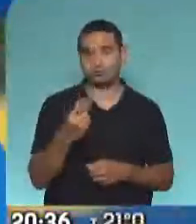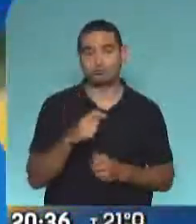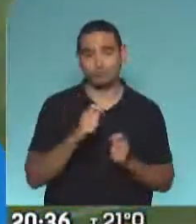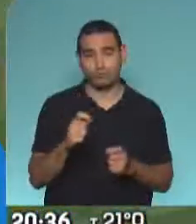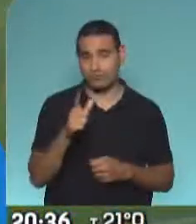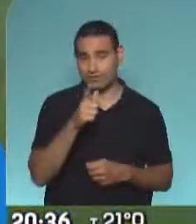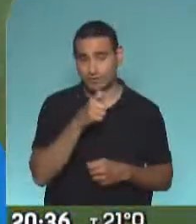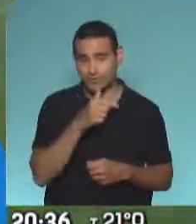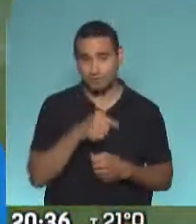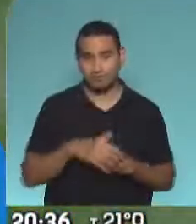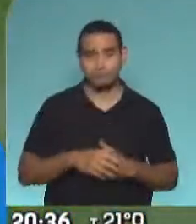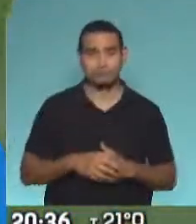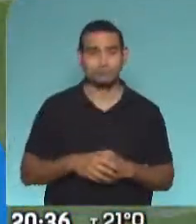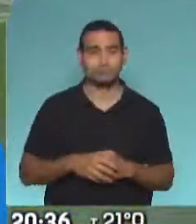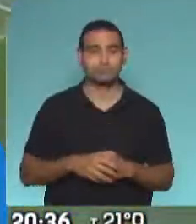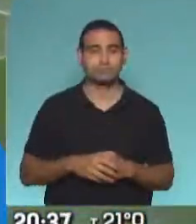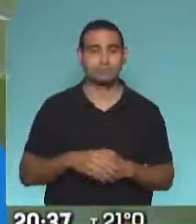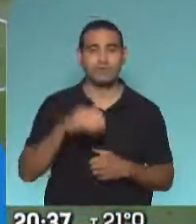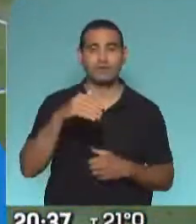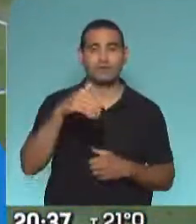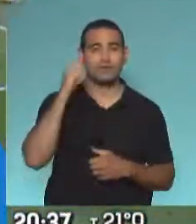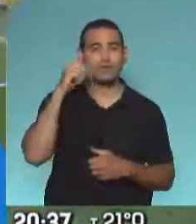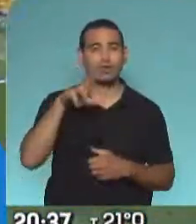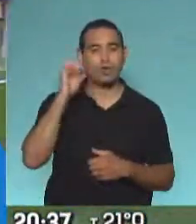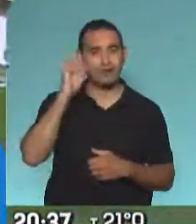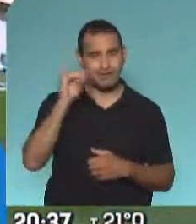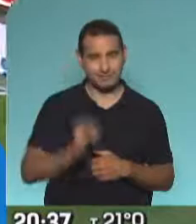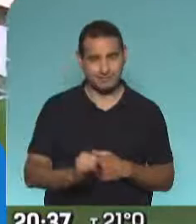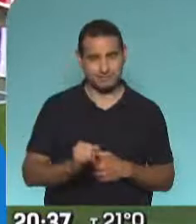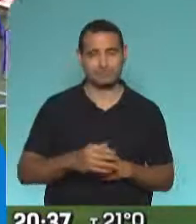Terminó siendo este de Maxi Rodríguez el cuarto,